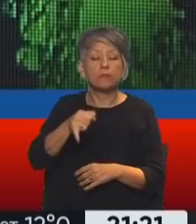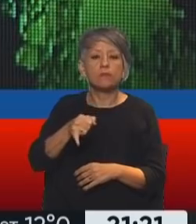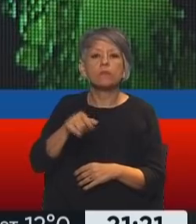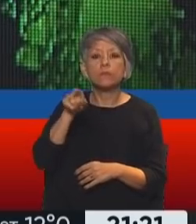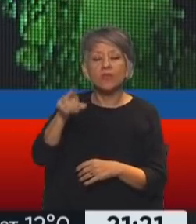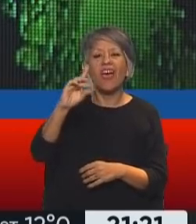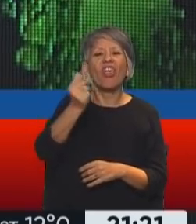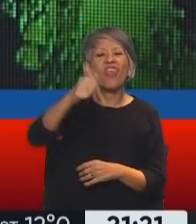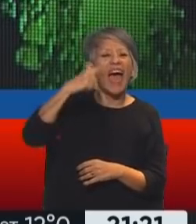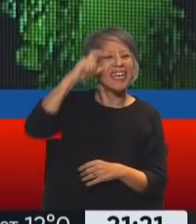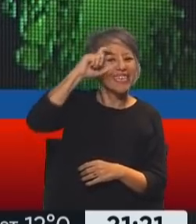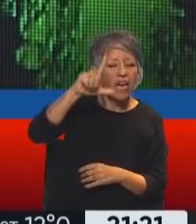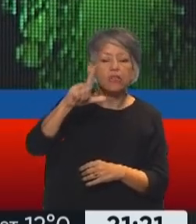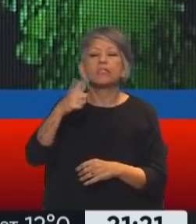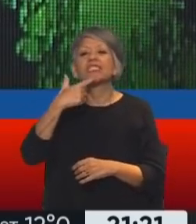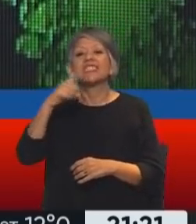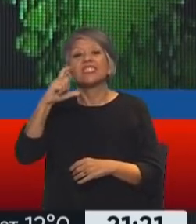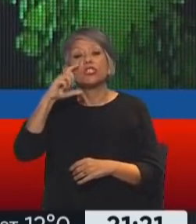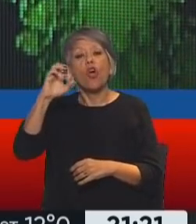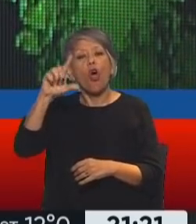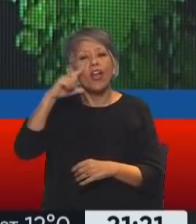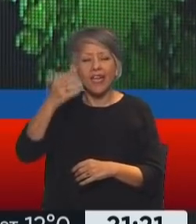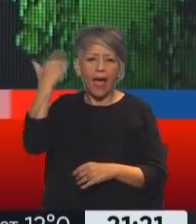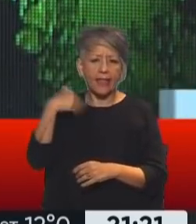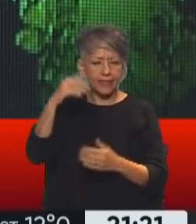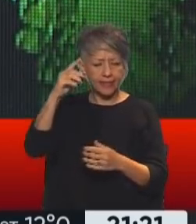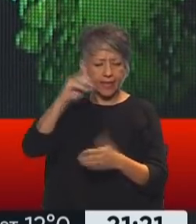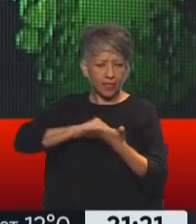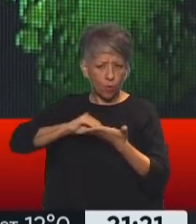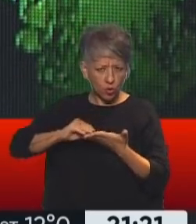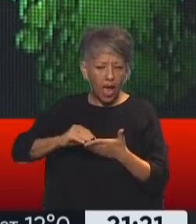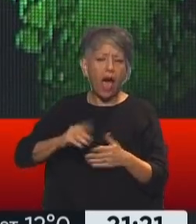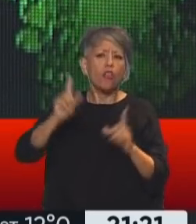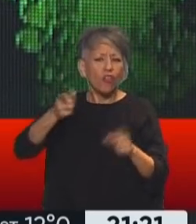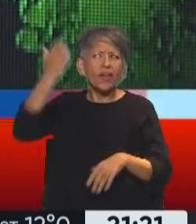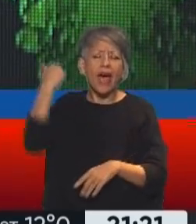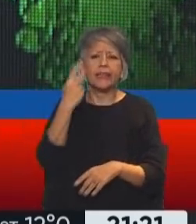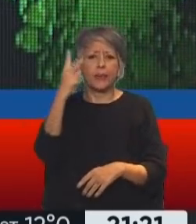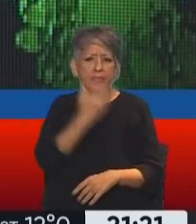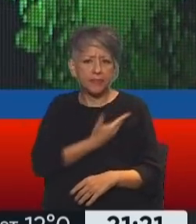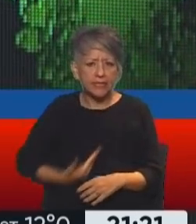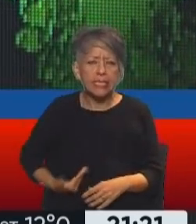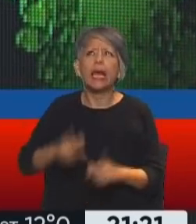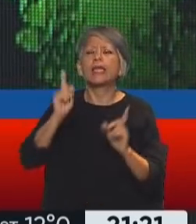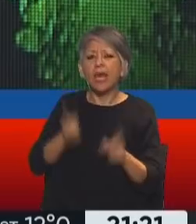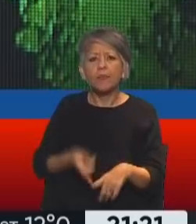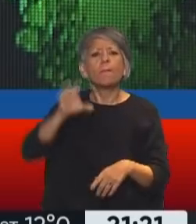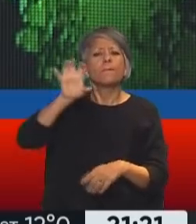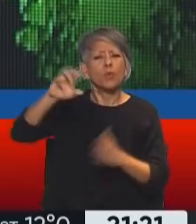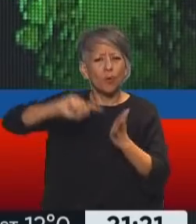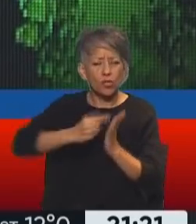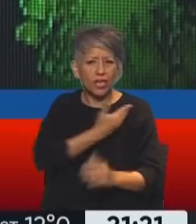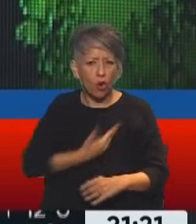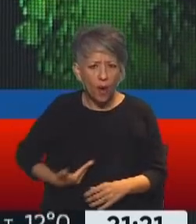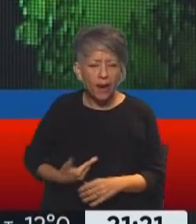de Daniel Scioli, exdiputado nacional, sí, estuvo también en la vicepresidencia, fue gobernador de la provincia de Buenos Aires y el último